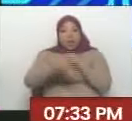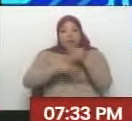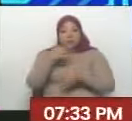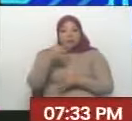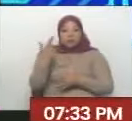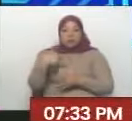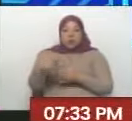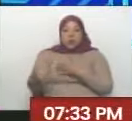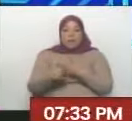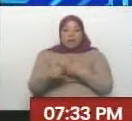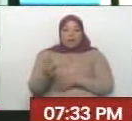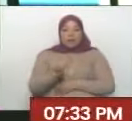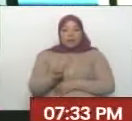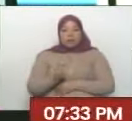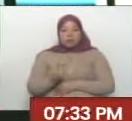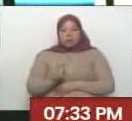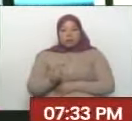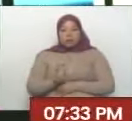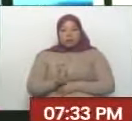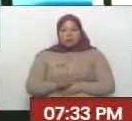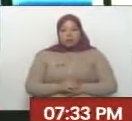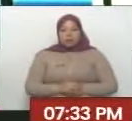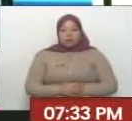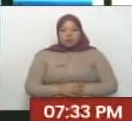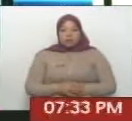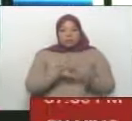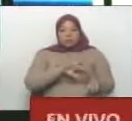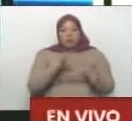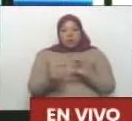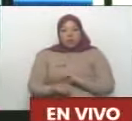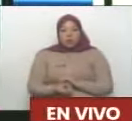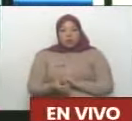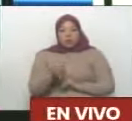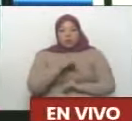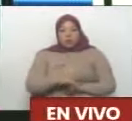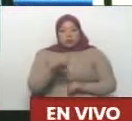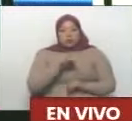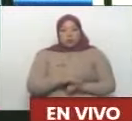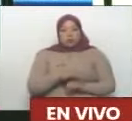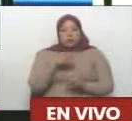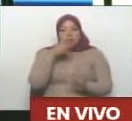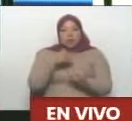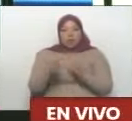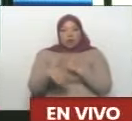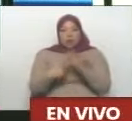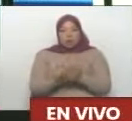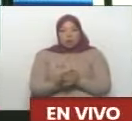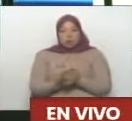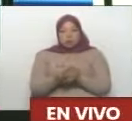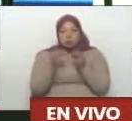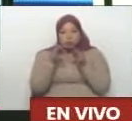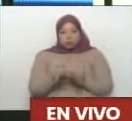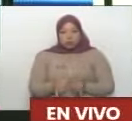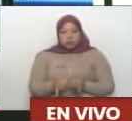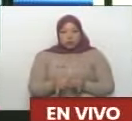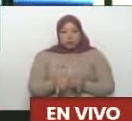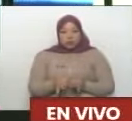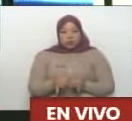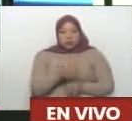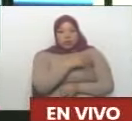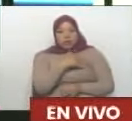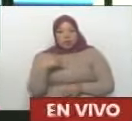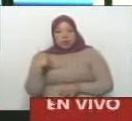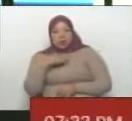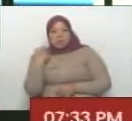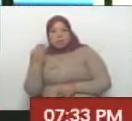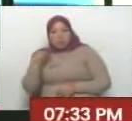Ellos se meten con Venezuela, se transforman en un bufete de conspiradores. La gente que quería